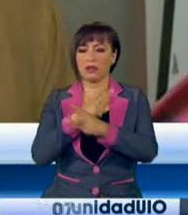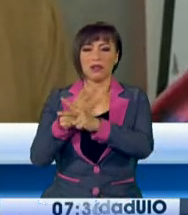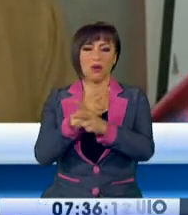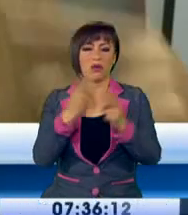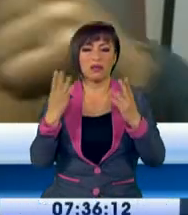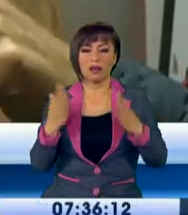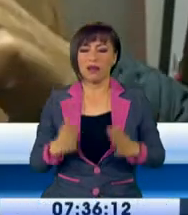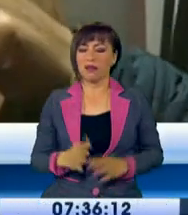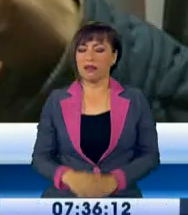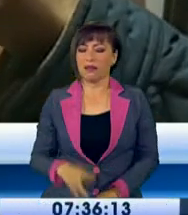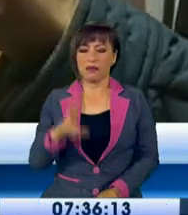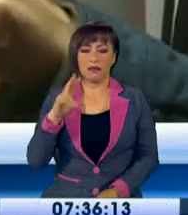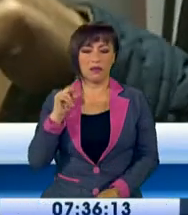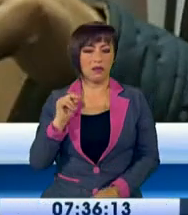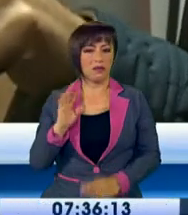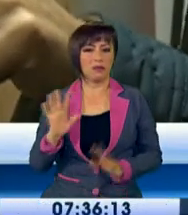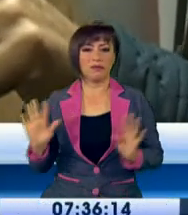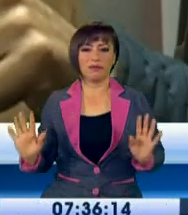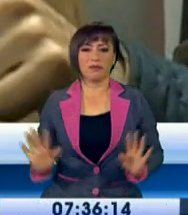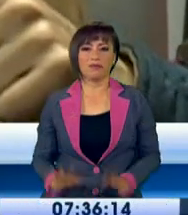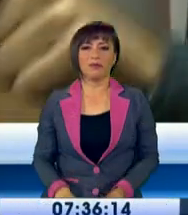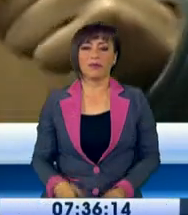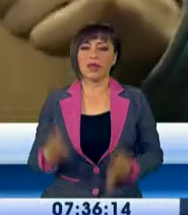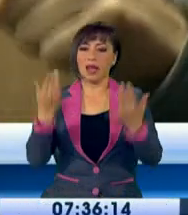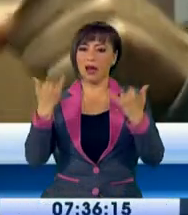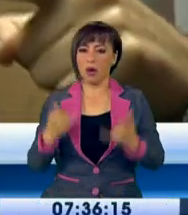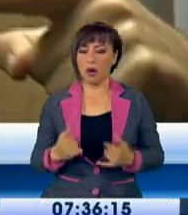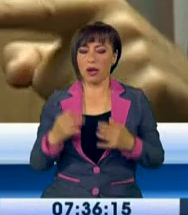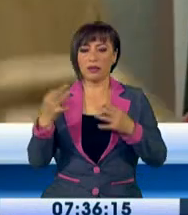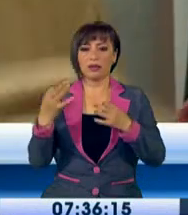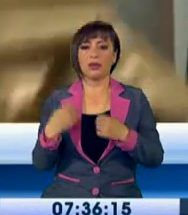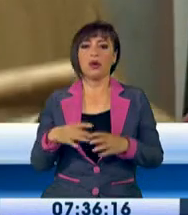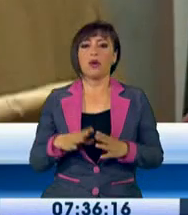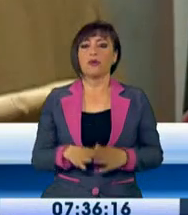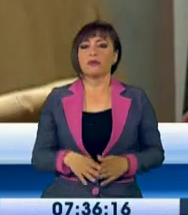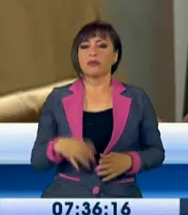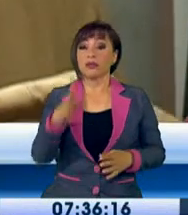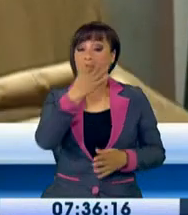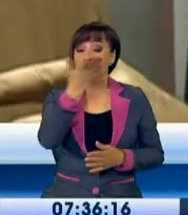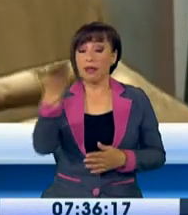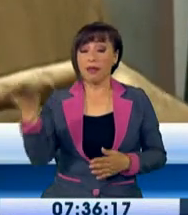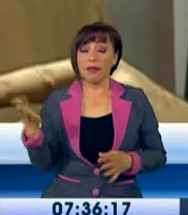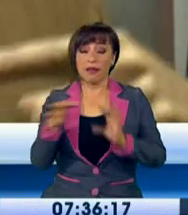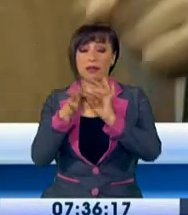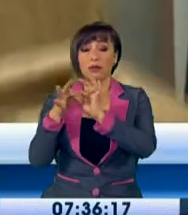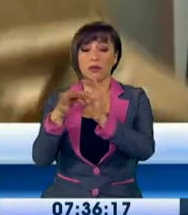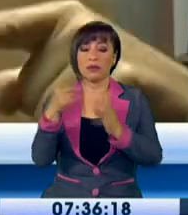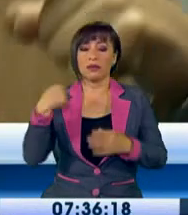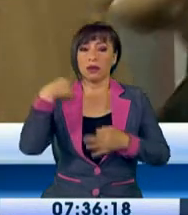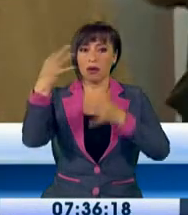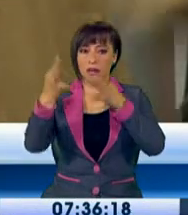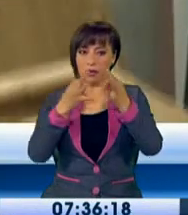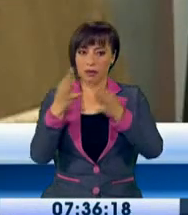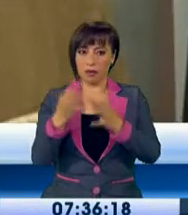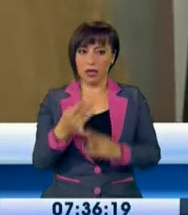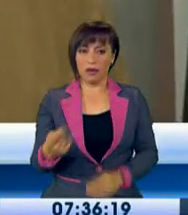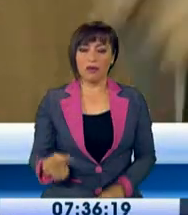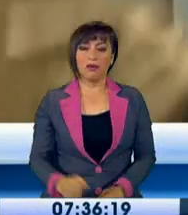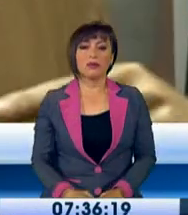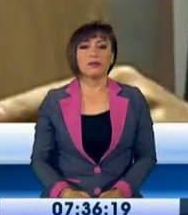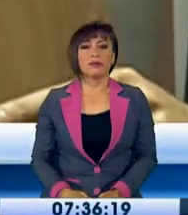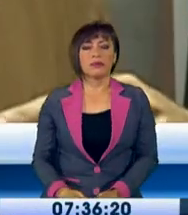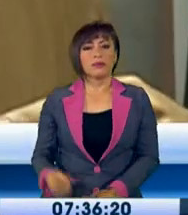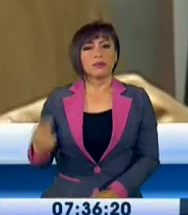Quito. Y hoy, ante ustedes, compañeros y compañeras, vengo a hacer valer mi palabra